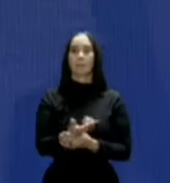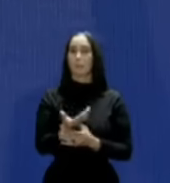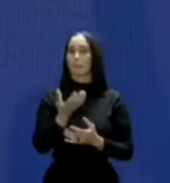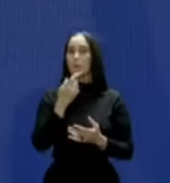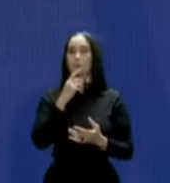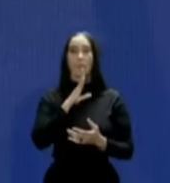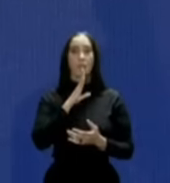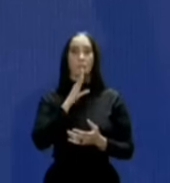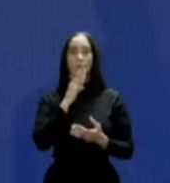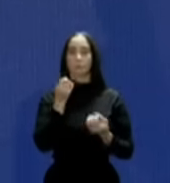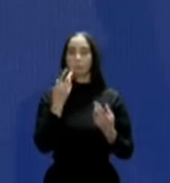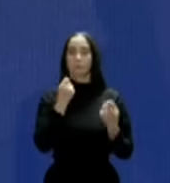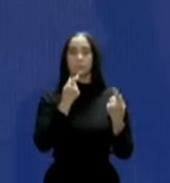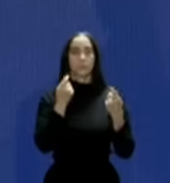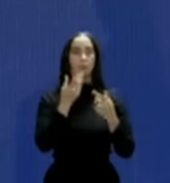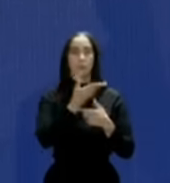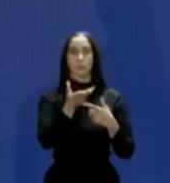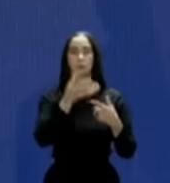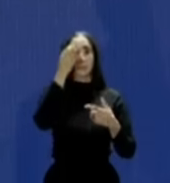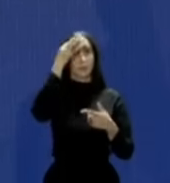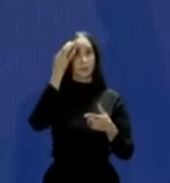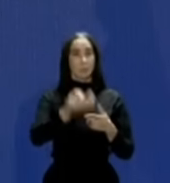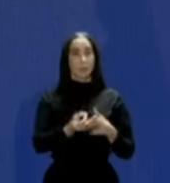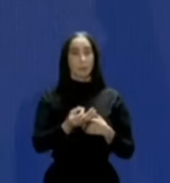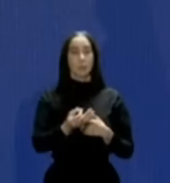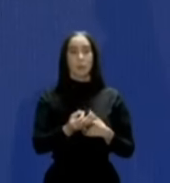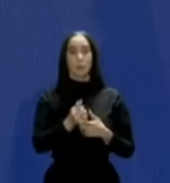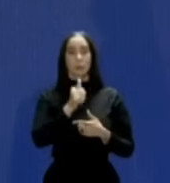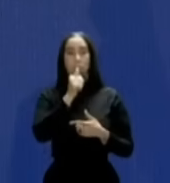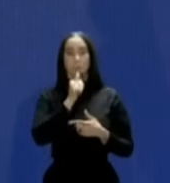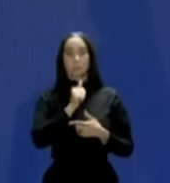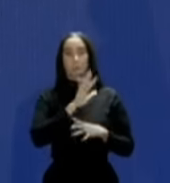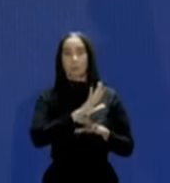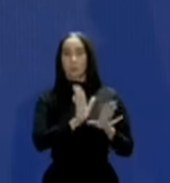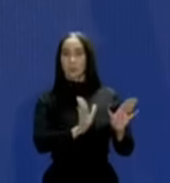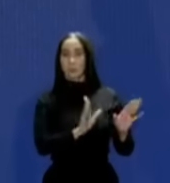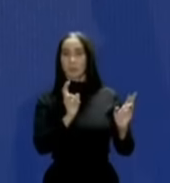comentarios sobre esa decisión, y